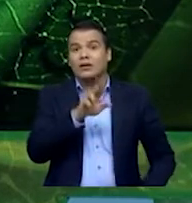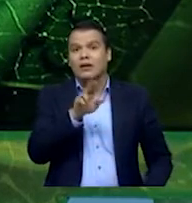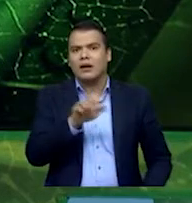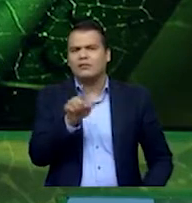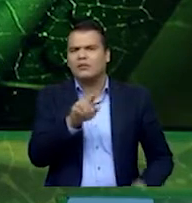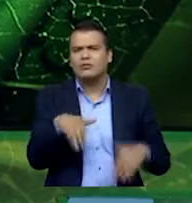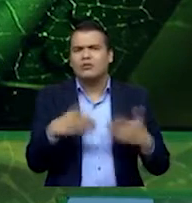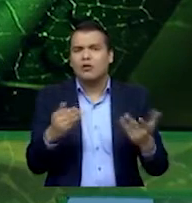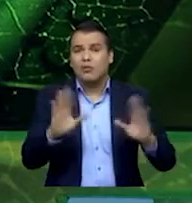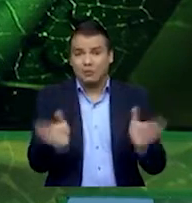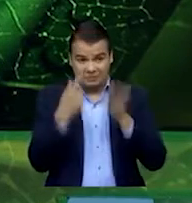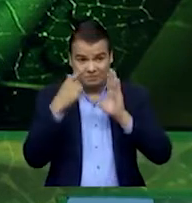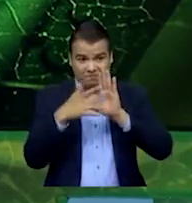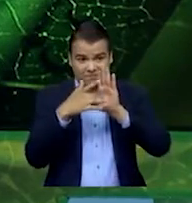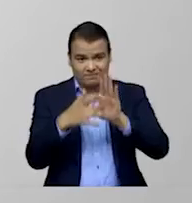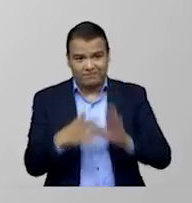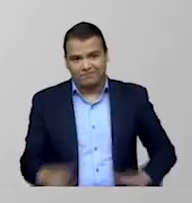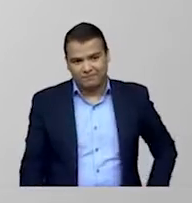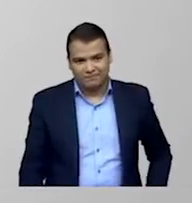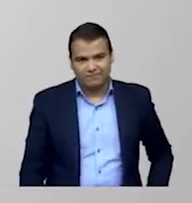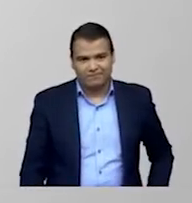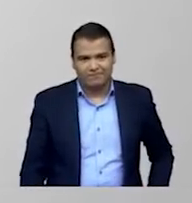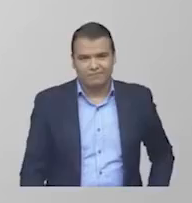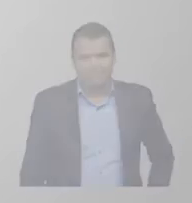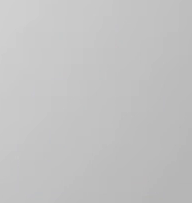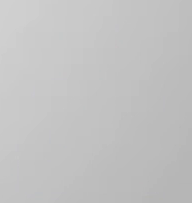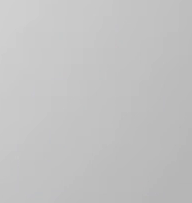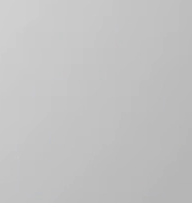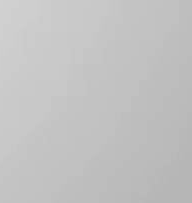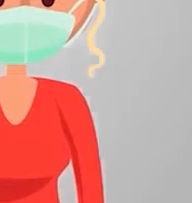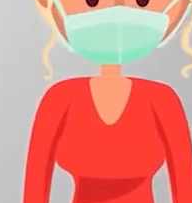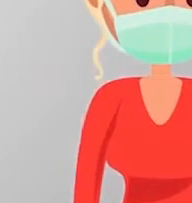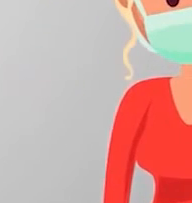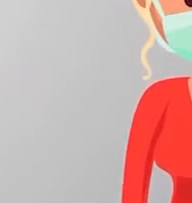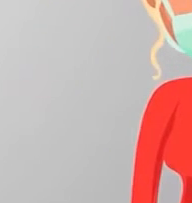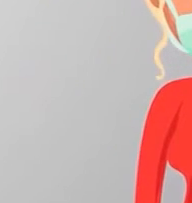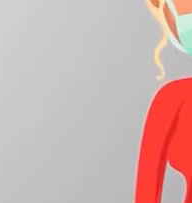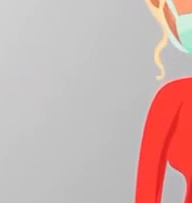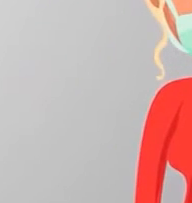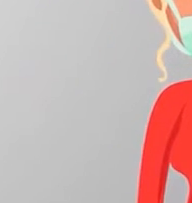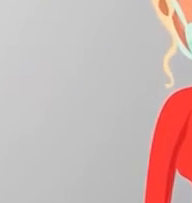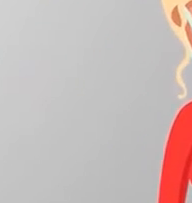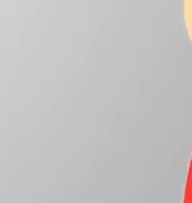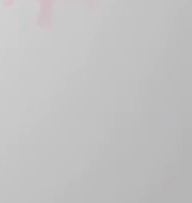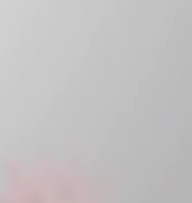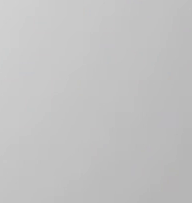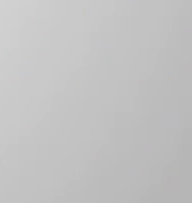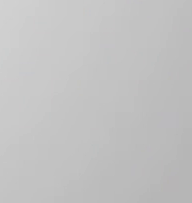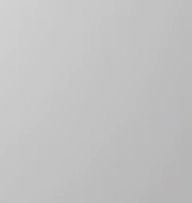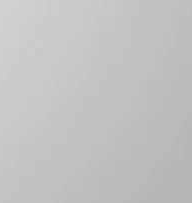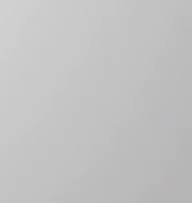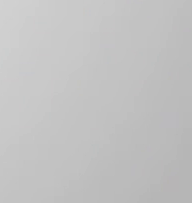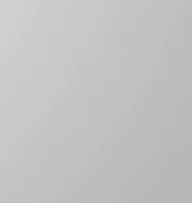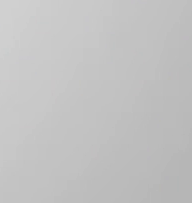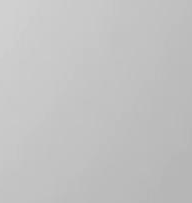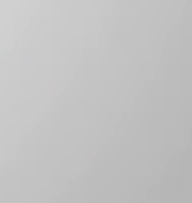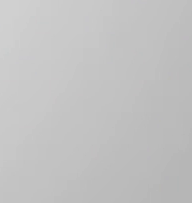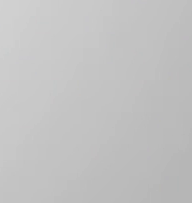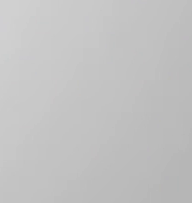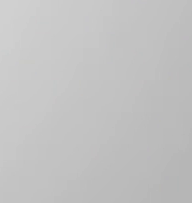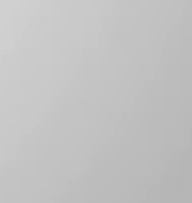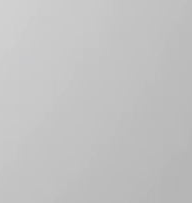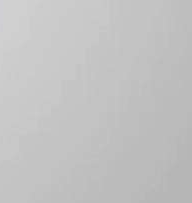ya volvemos la pandemia nos ha enseñado que debemos cuidarnos pero también debemos cuidar al planeta